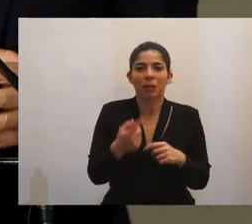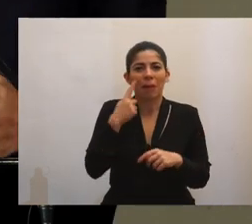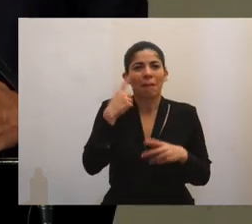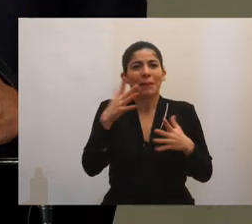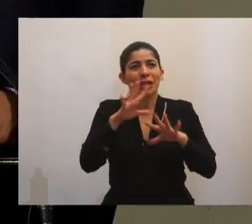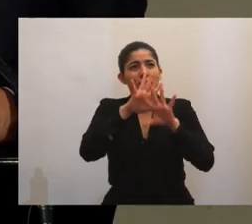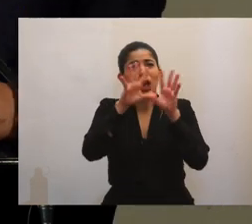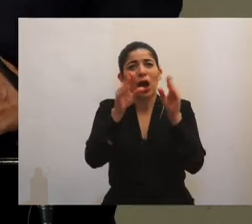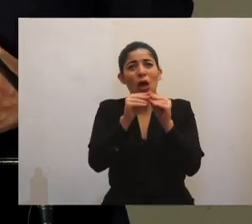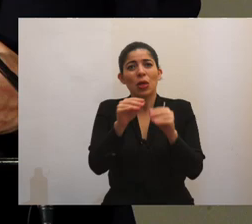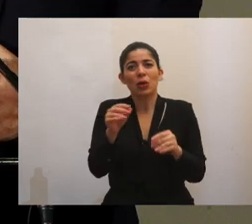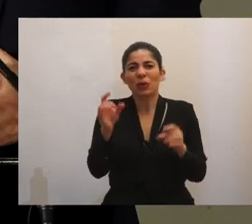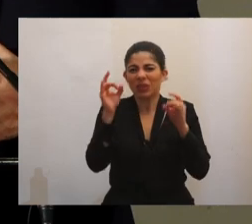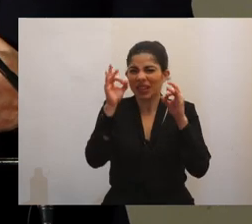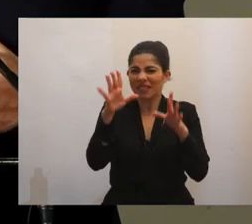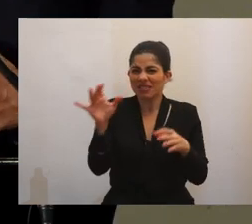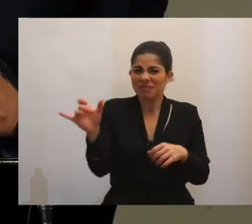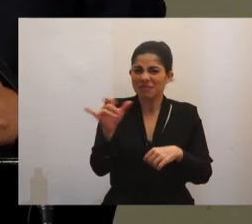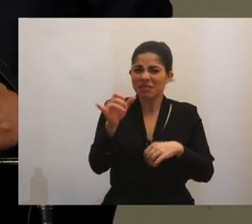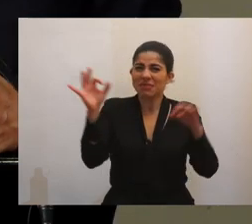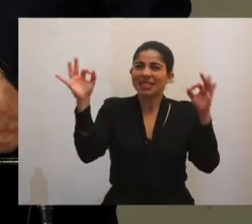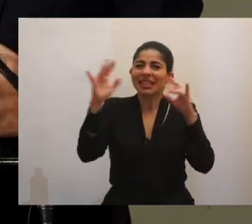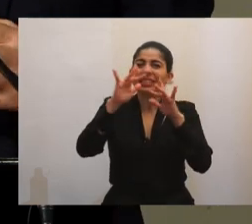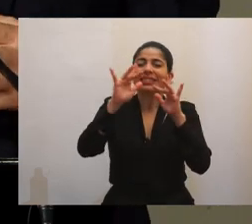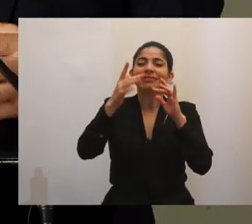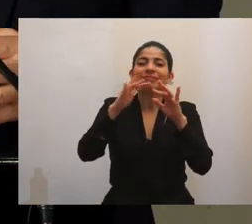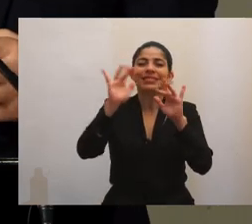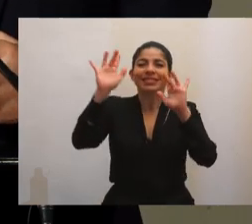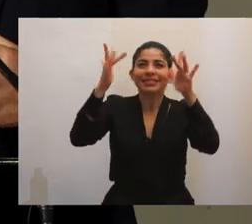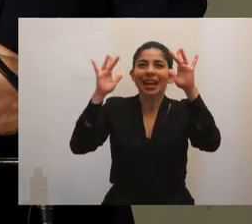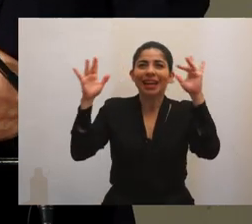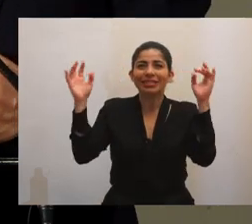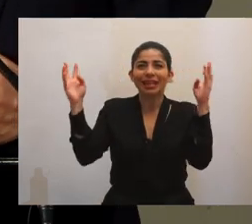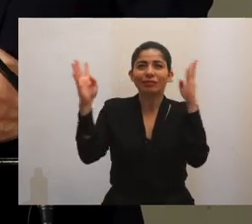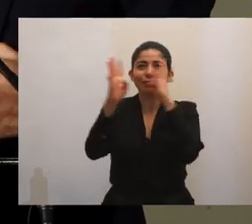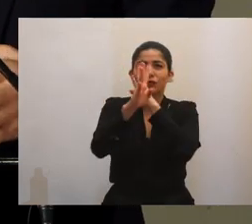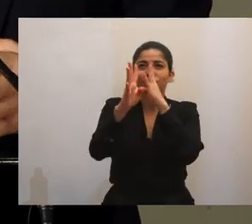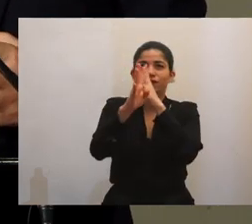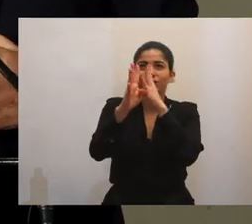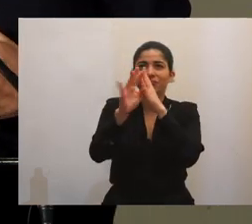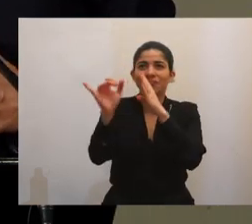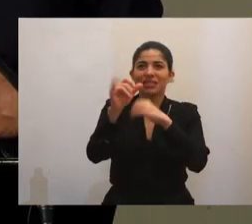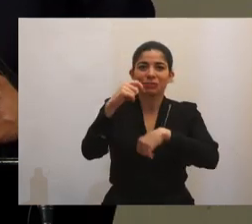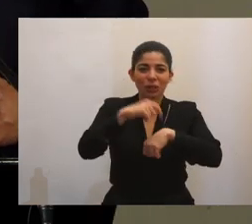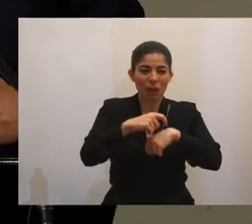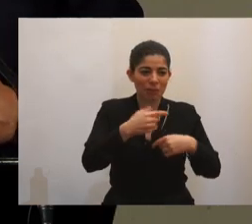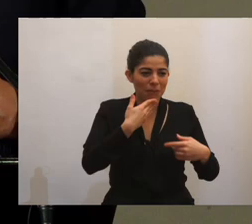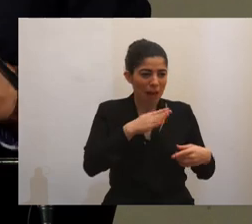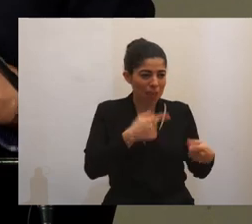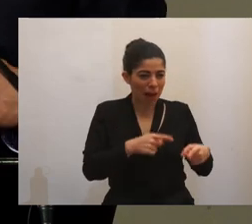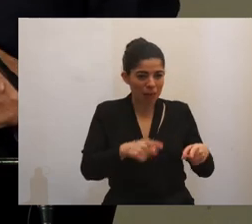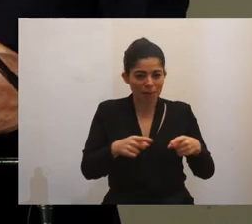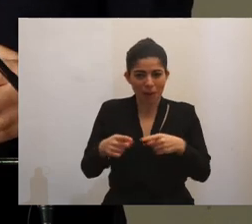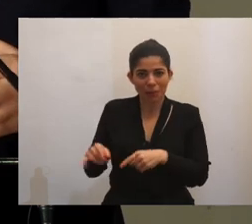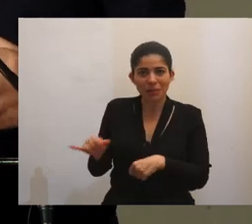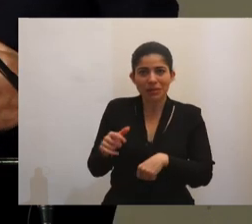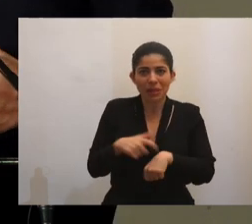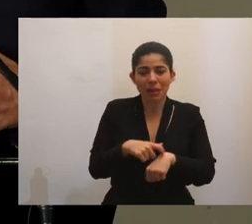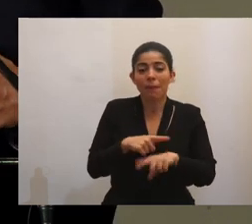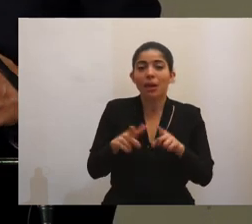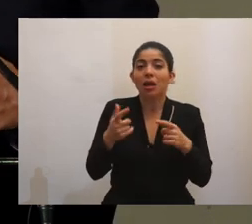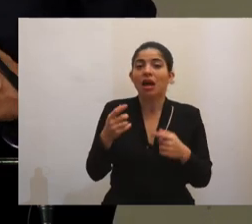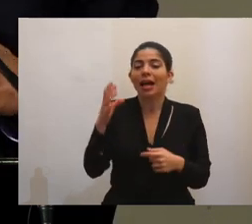decidieron alinearse perversamente para poner a la humanidad en este predicamento, pero yo creo que lo que tenemos que tener muy presente es que esta es la